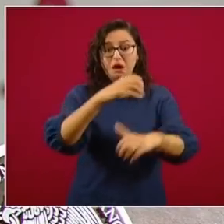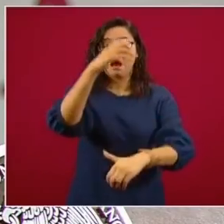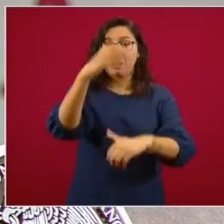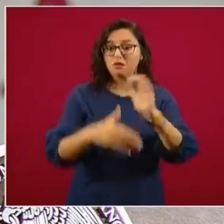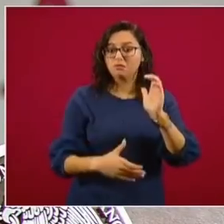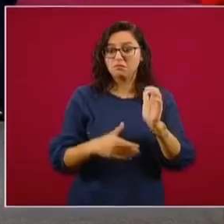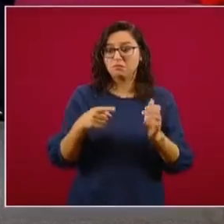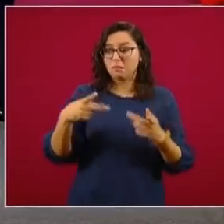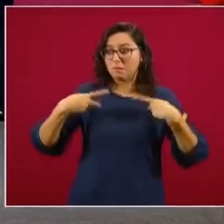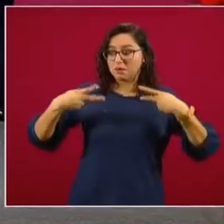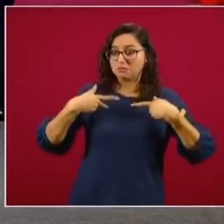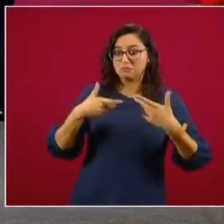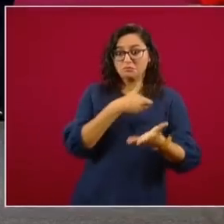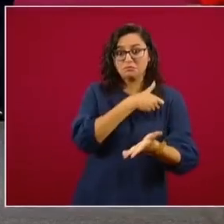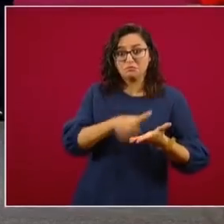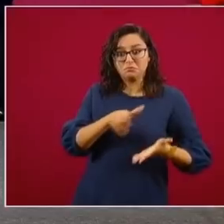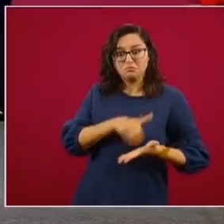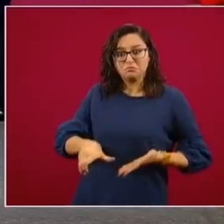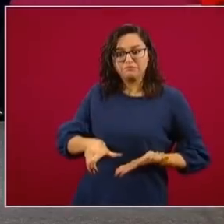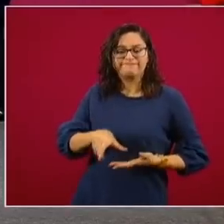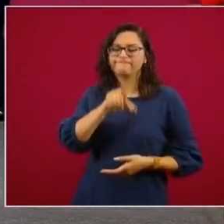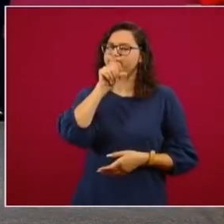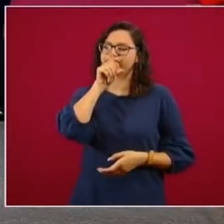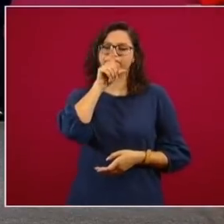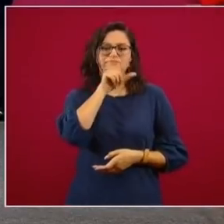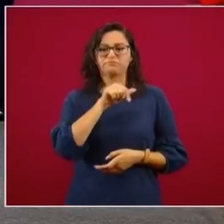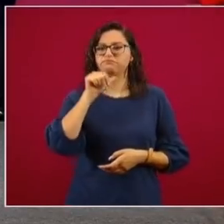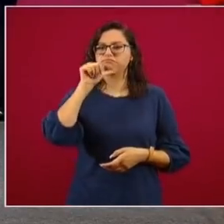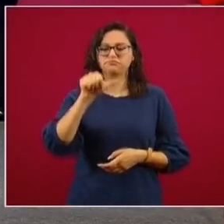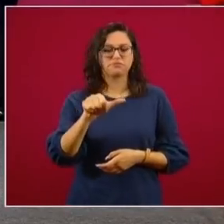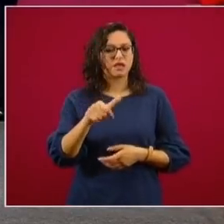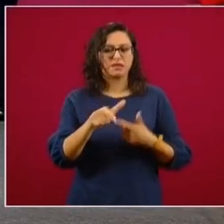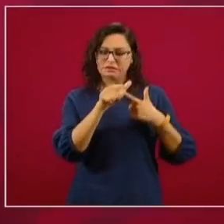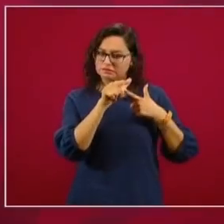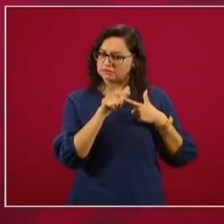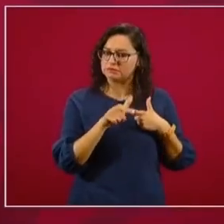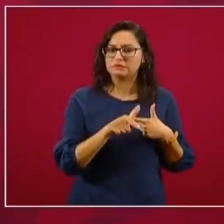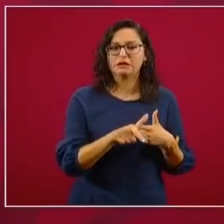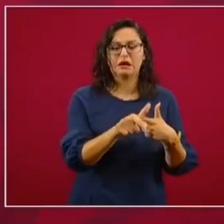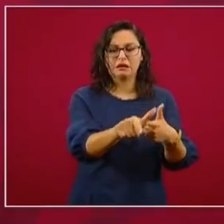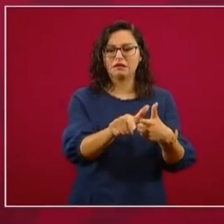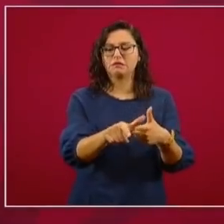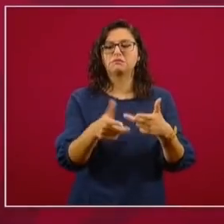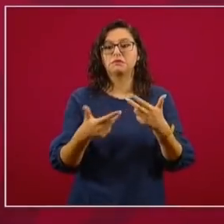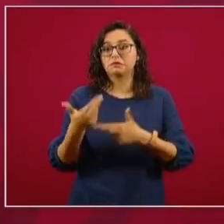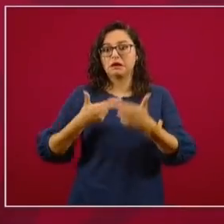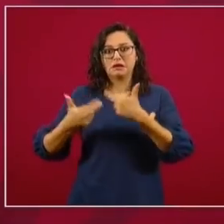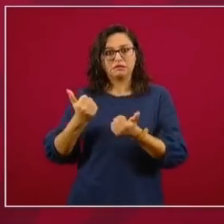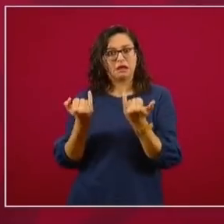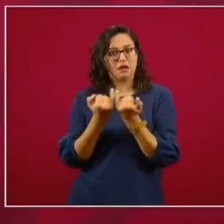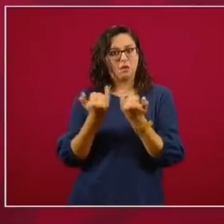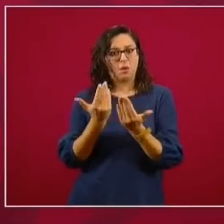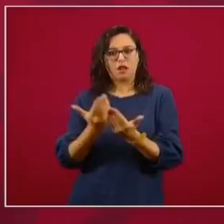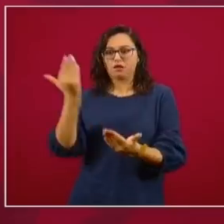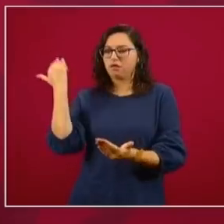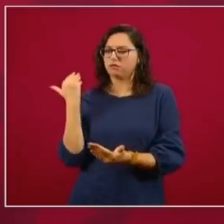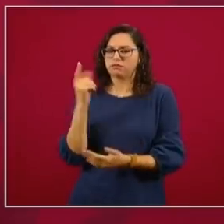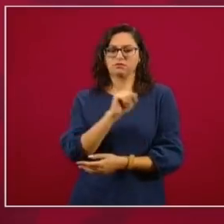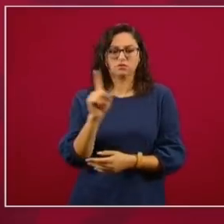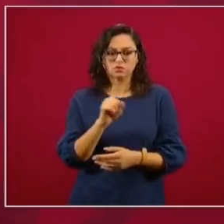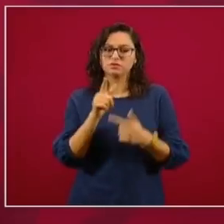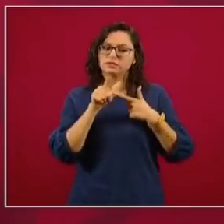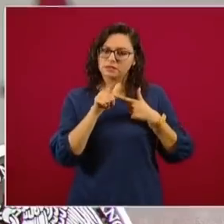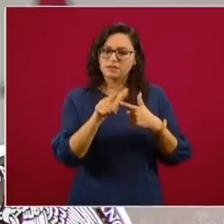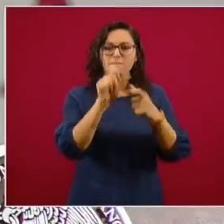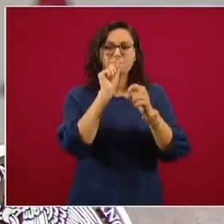COVID, no vamos a reescalar los servicios de salud a donde estaba antes, al contrario, se va a venir construyendo sobre